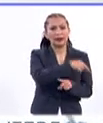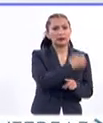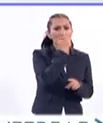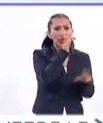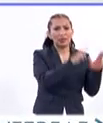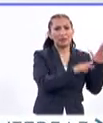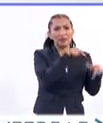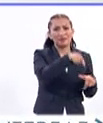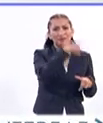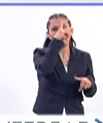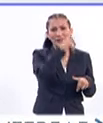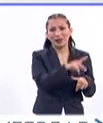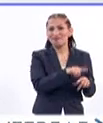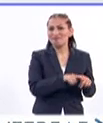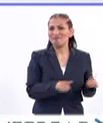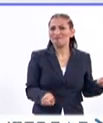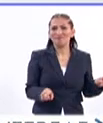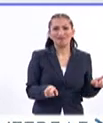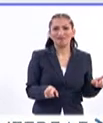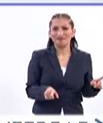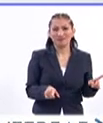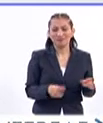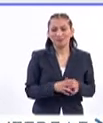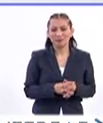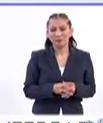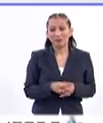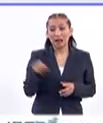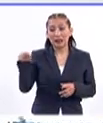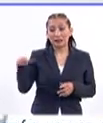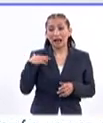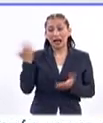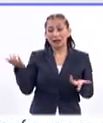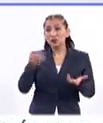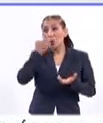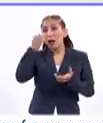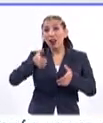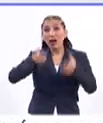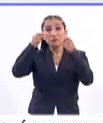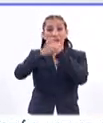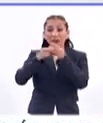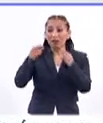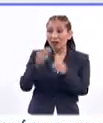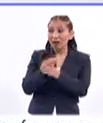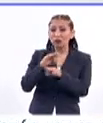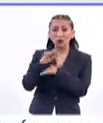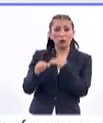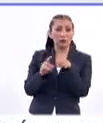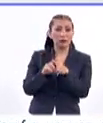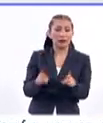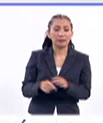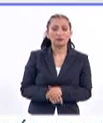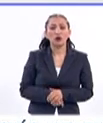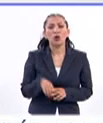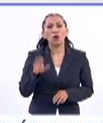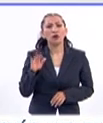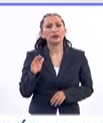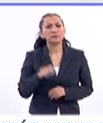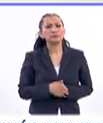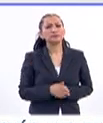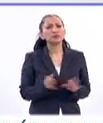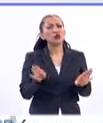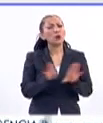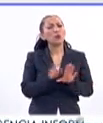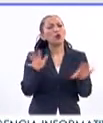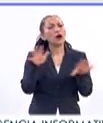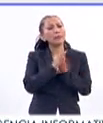lo que tenemos aquí en las escuelas normales de México. La infraestructura, los materiales, todo. Claro, Daira. Oye, ¿y cómo